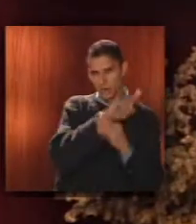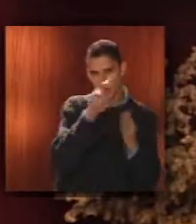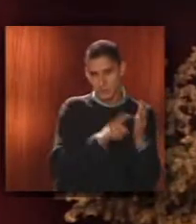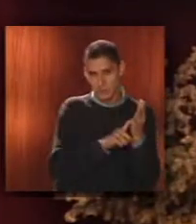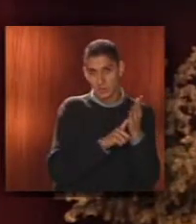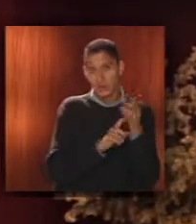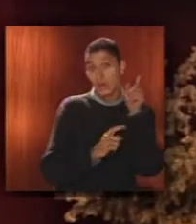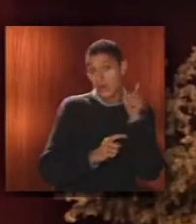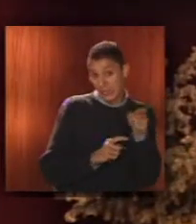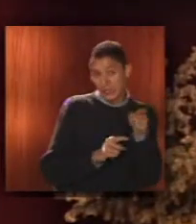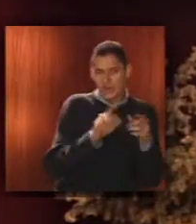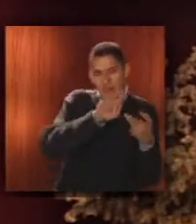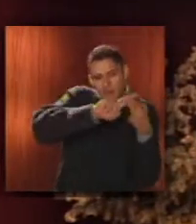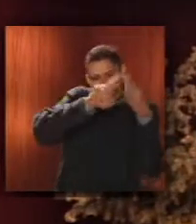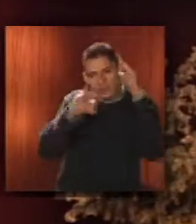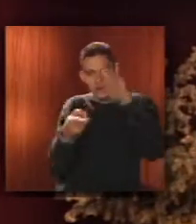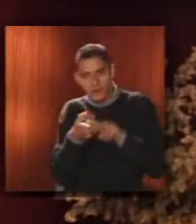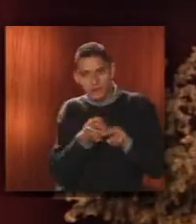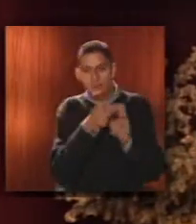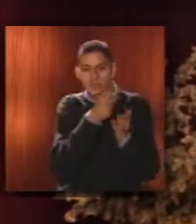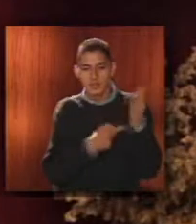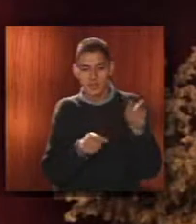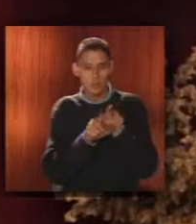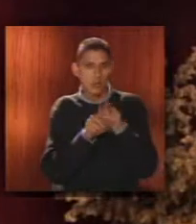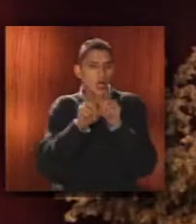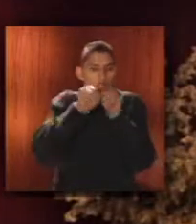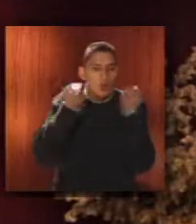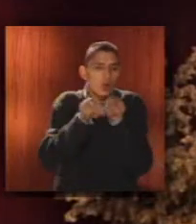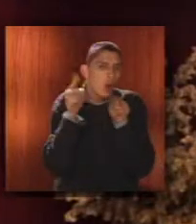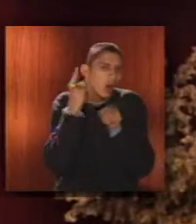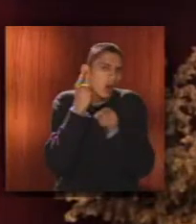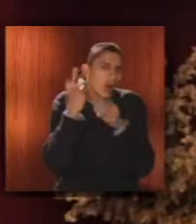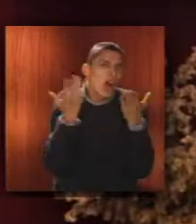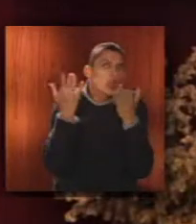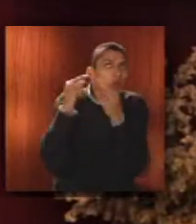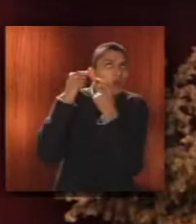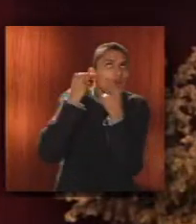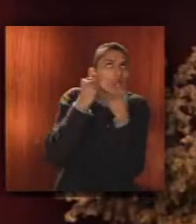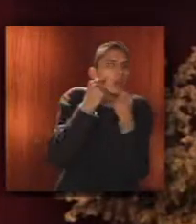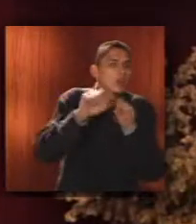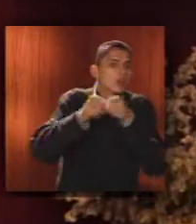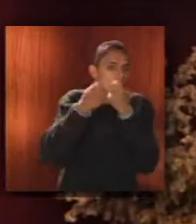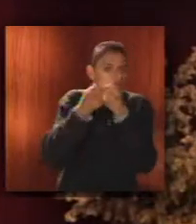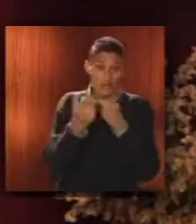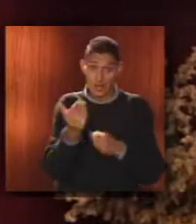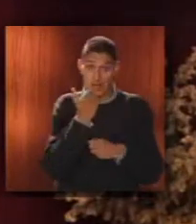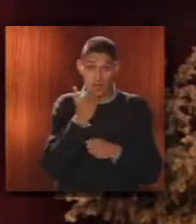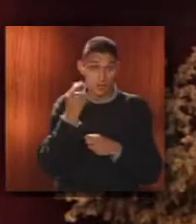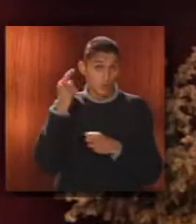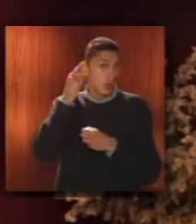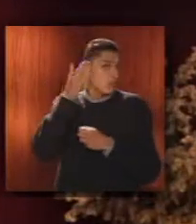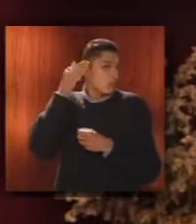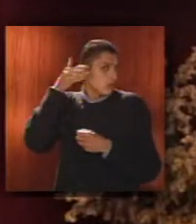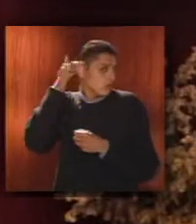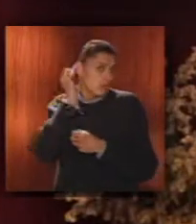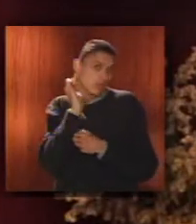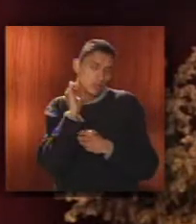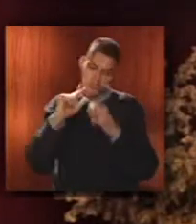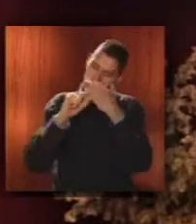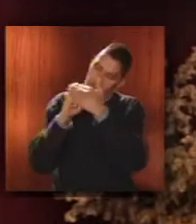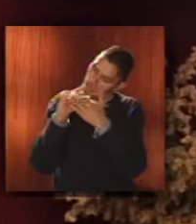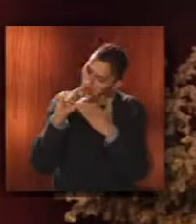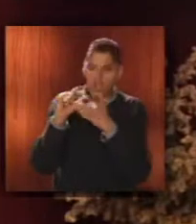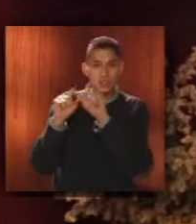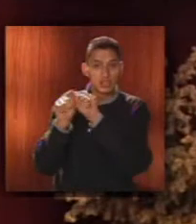severa y profunda, y eso está estrechamente relacionado con el lugar de la lesión. Entonces hablamos, si la lesión está